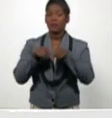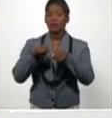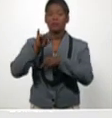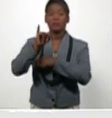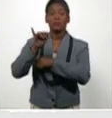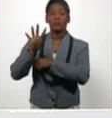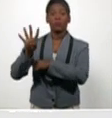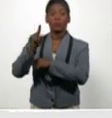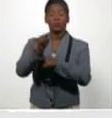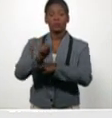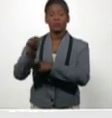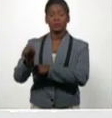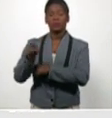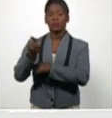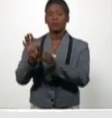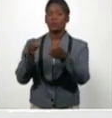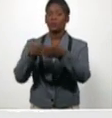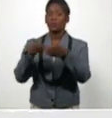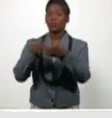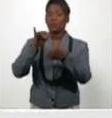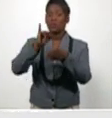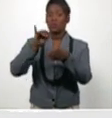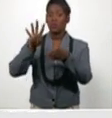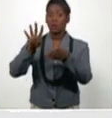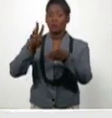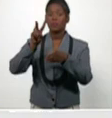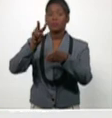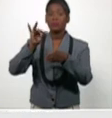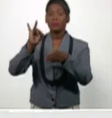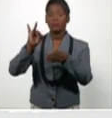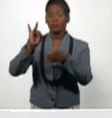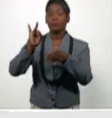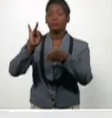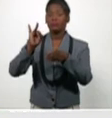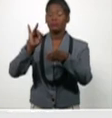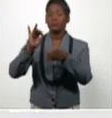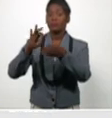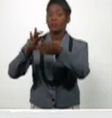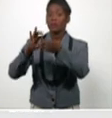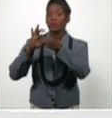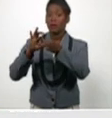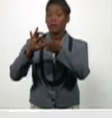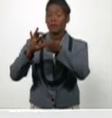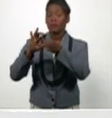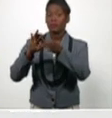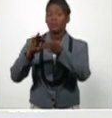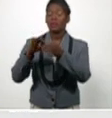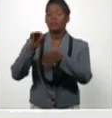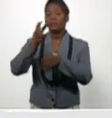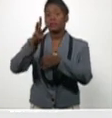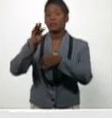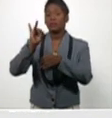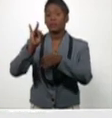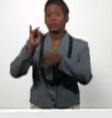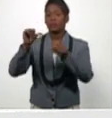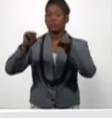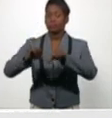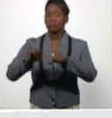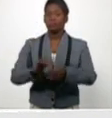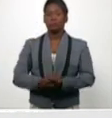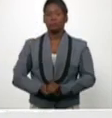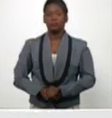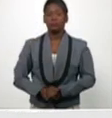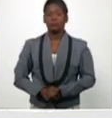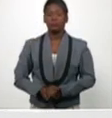de ellos 27 críticos y 37 graves. Y en el gráfico que permite